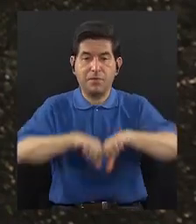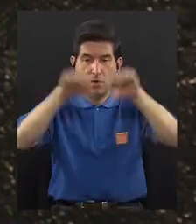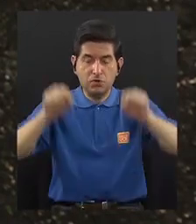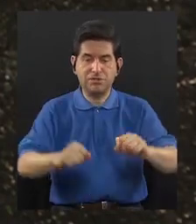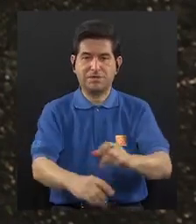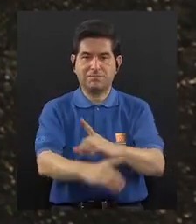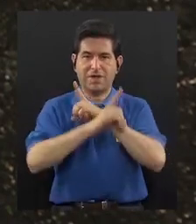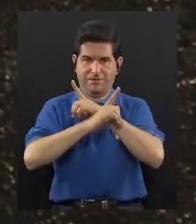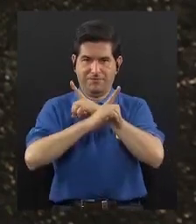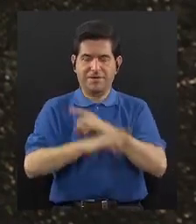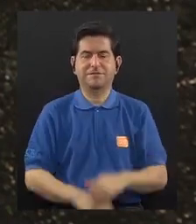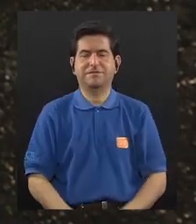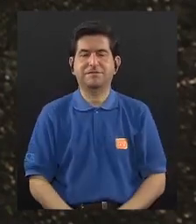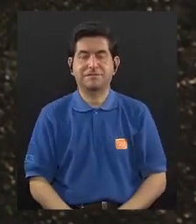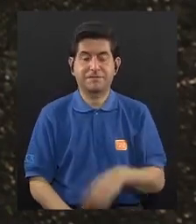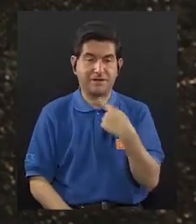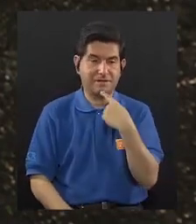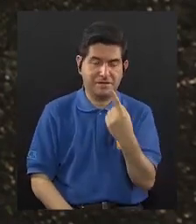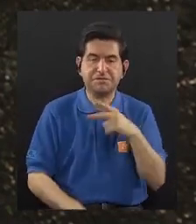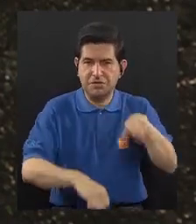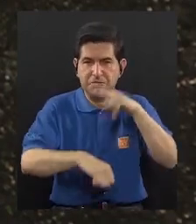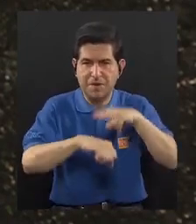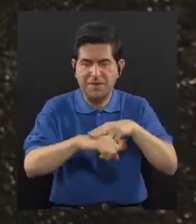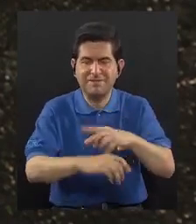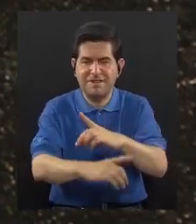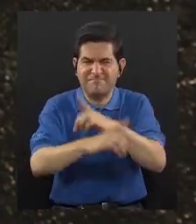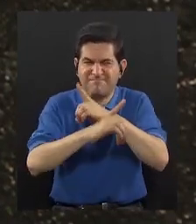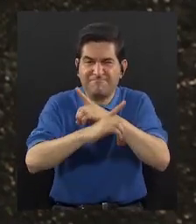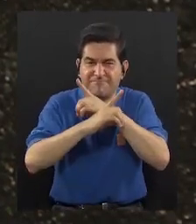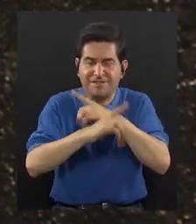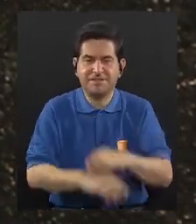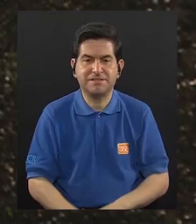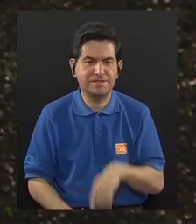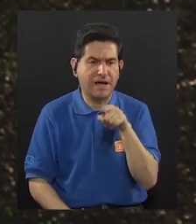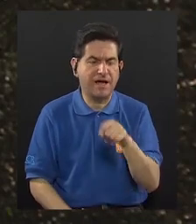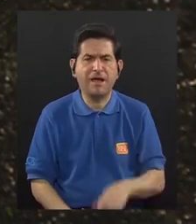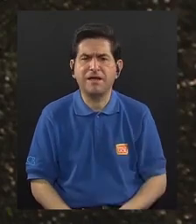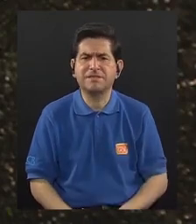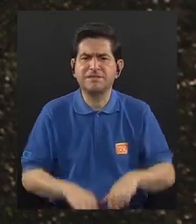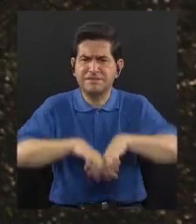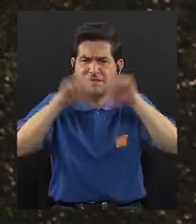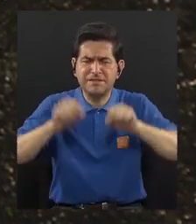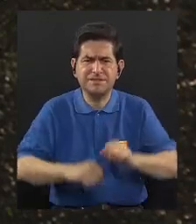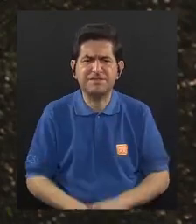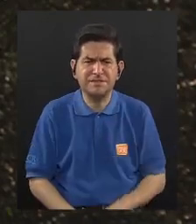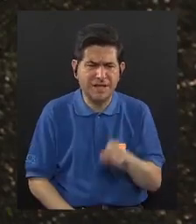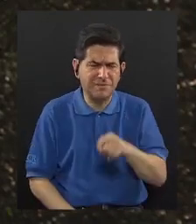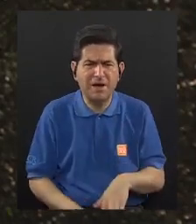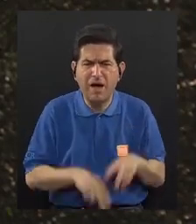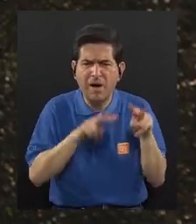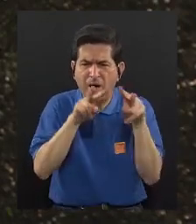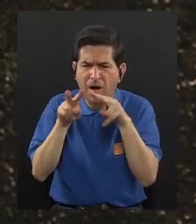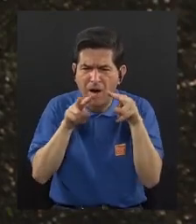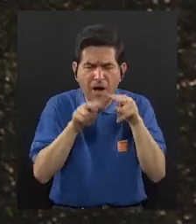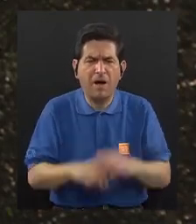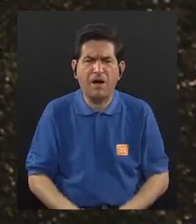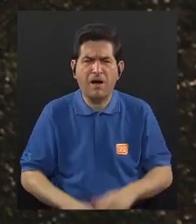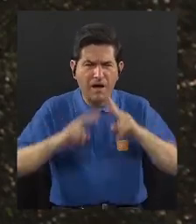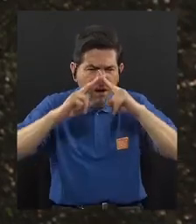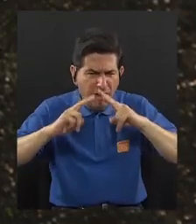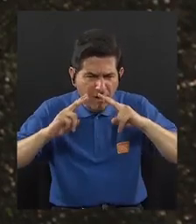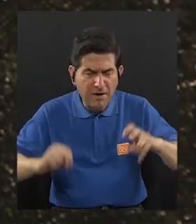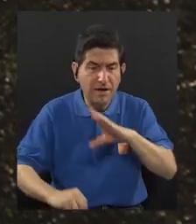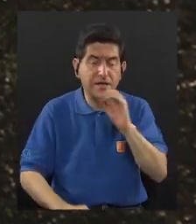es el sistema inmunológico o las defensas que llamamos porque ese sistema se encarga de estar filtrando monitoreando haciendo